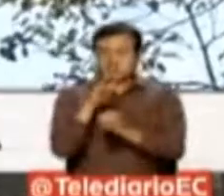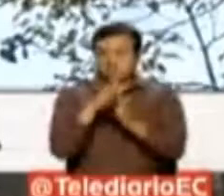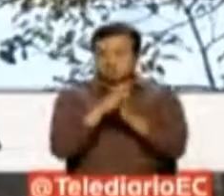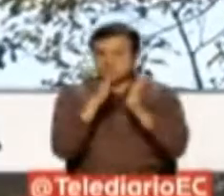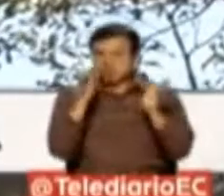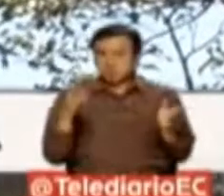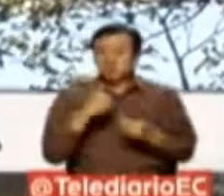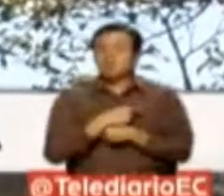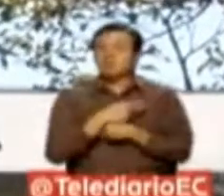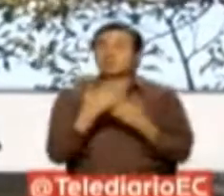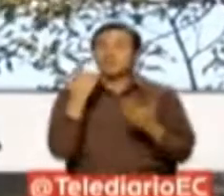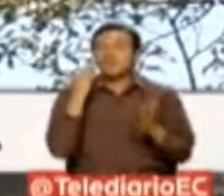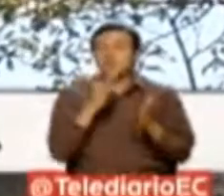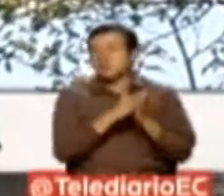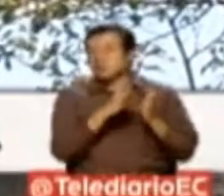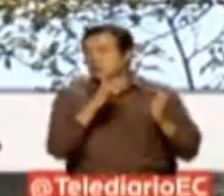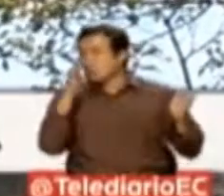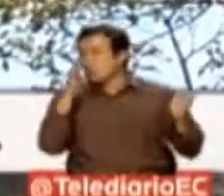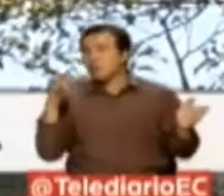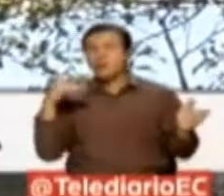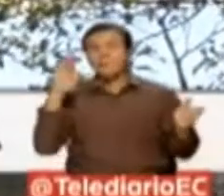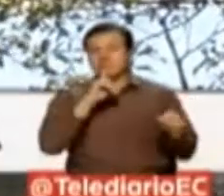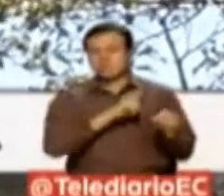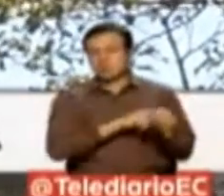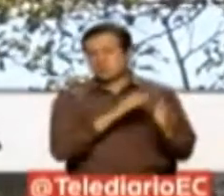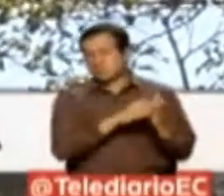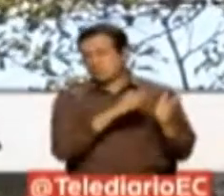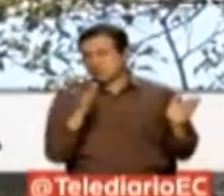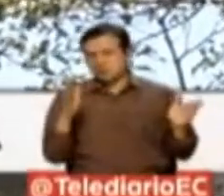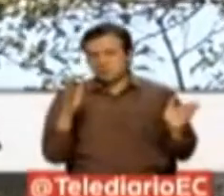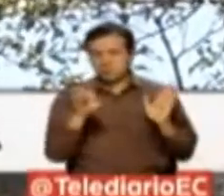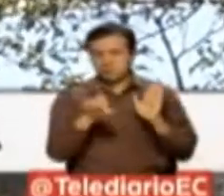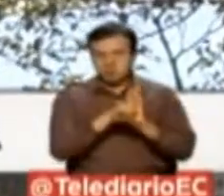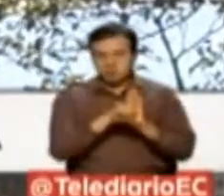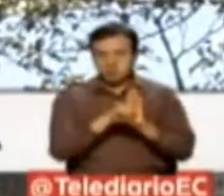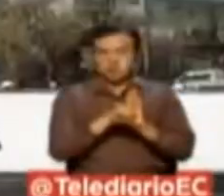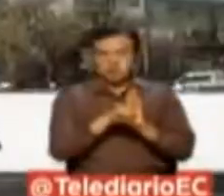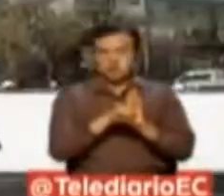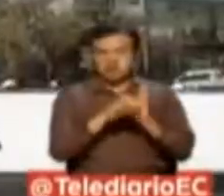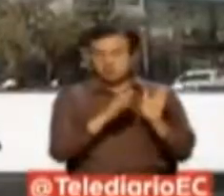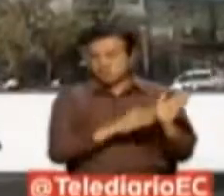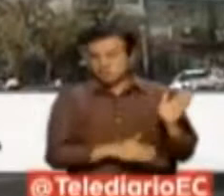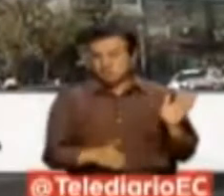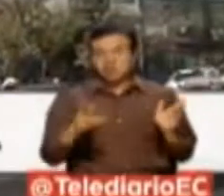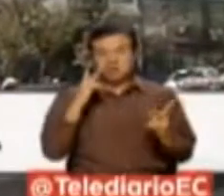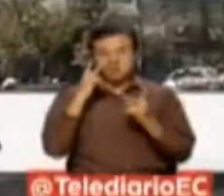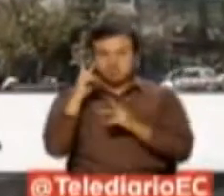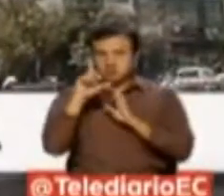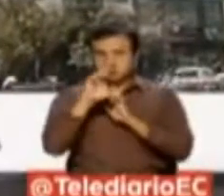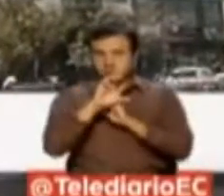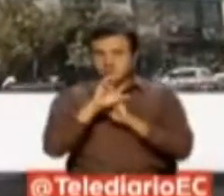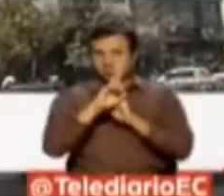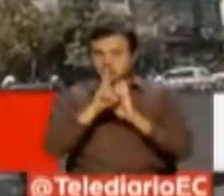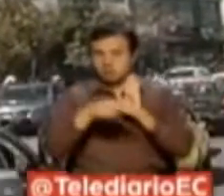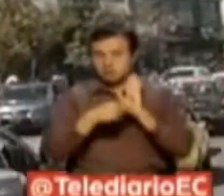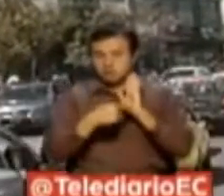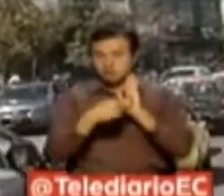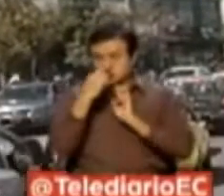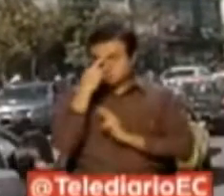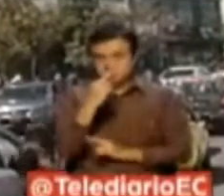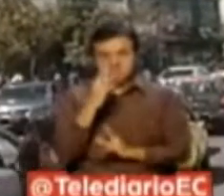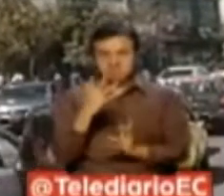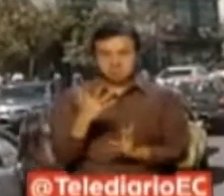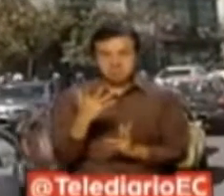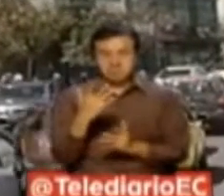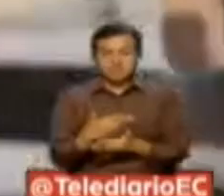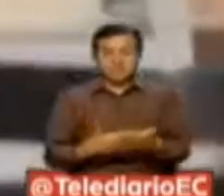se emitieron en plazos mayores a lo estipulado en el código de planificación y finanzas públicas y su respectivo reglamento además de que